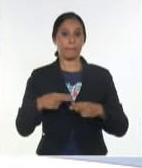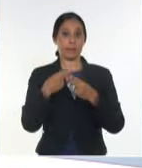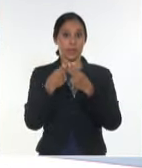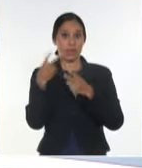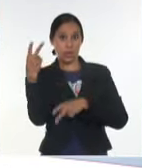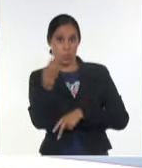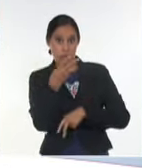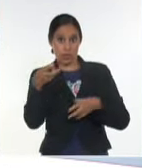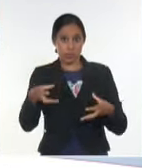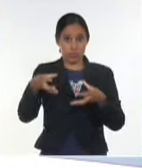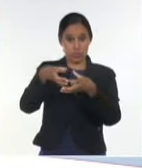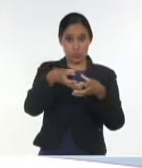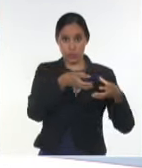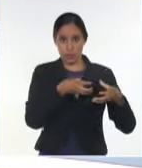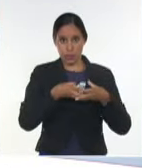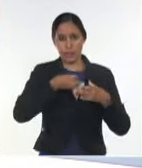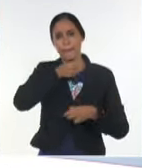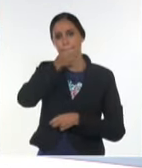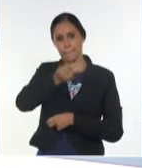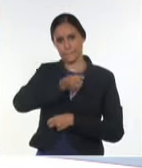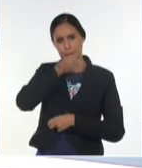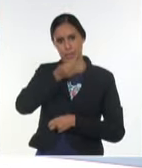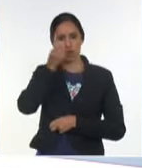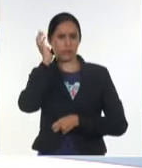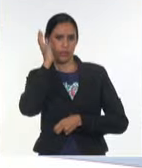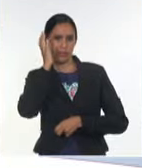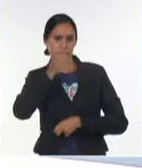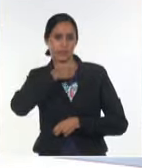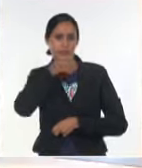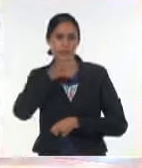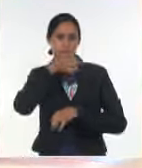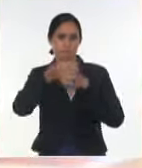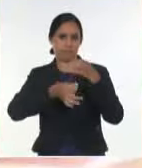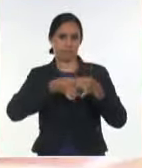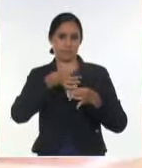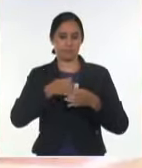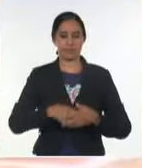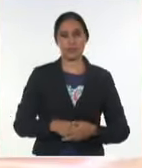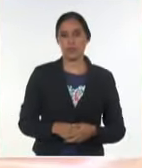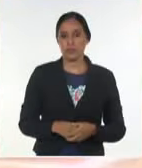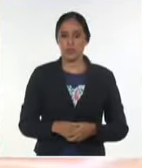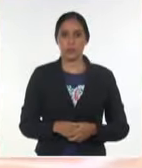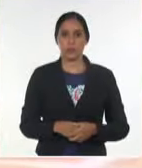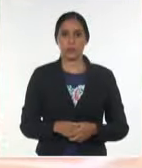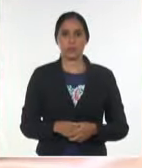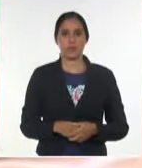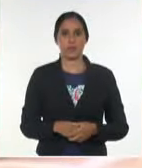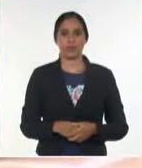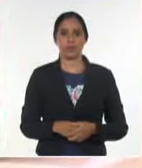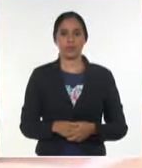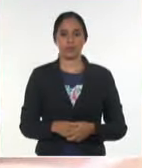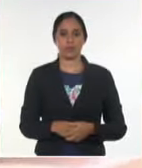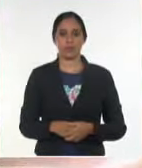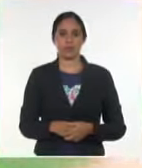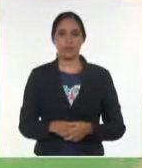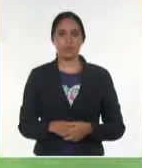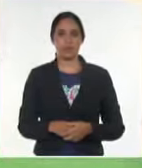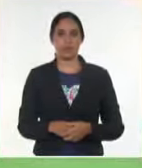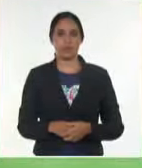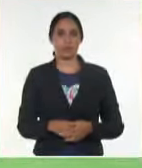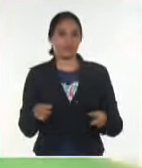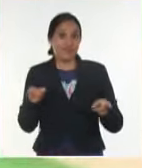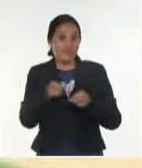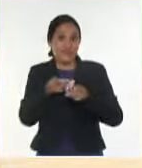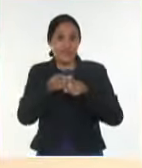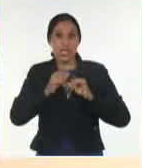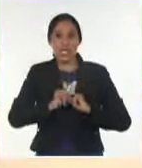de ambos equipos ofrecieron declaraciones en conferencia de prensa. Veamos. ¿no? El resumen más importante